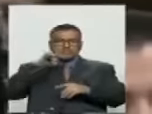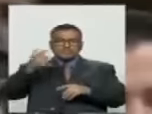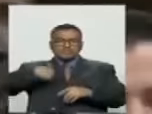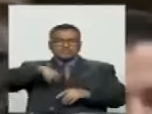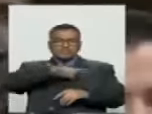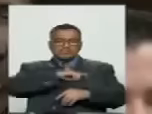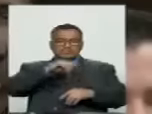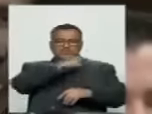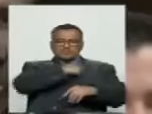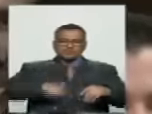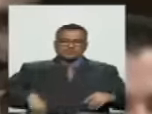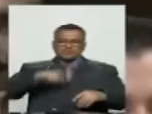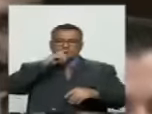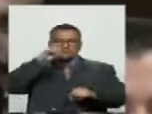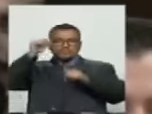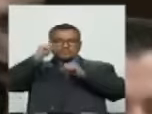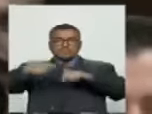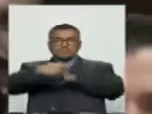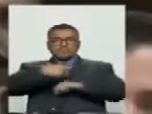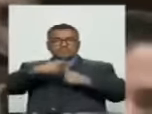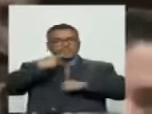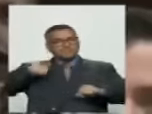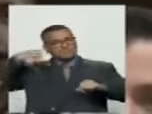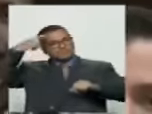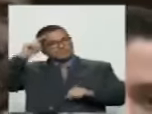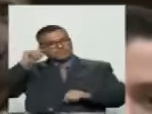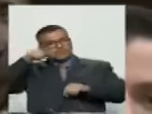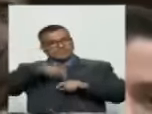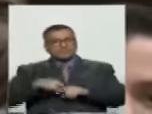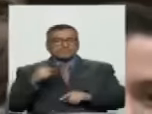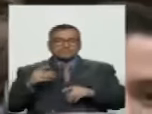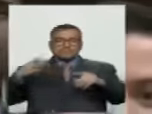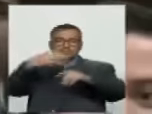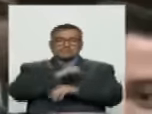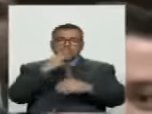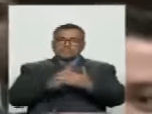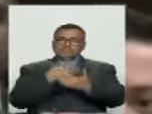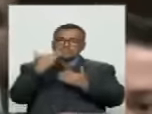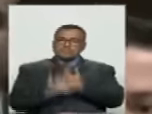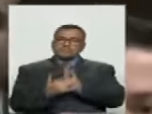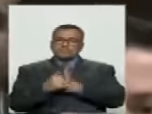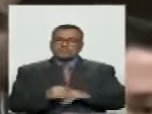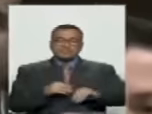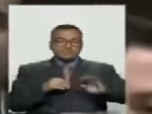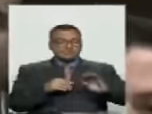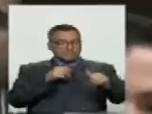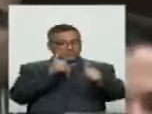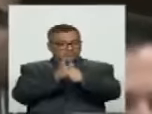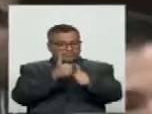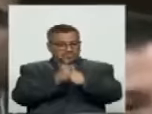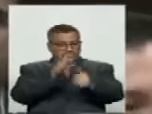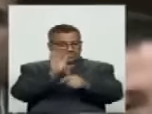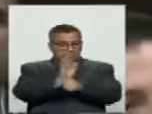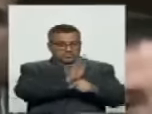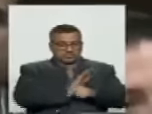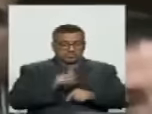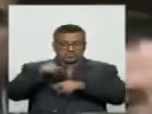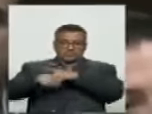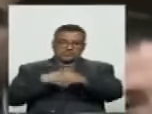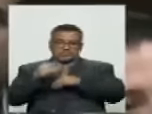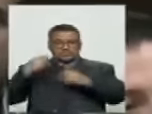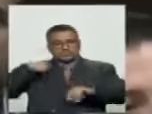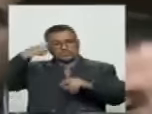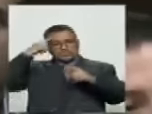presidente Nicolás Maduro, buscando atizar una guerra fratricida para lograr su plan, amparados bajo el manto de impunidad,